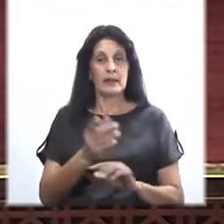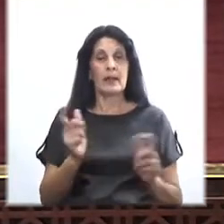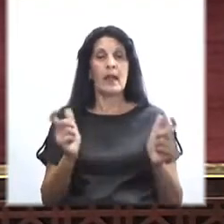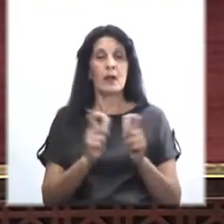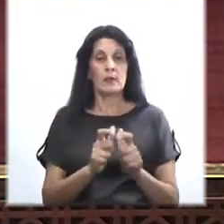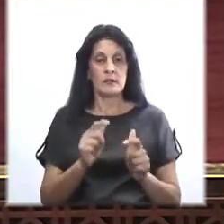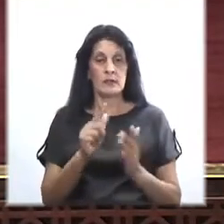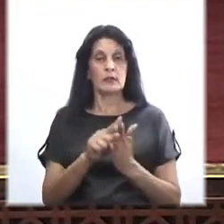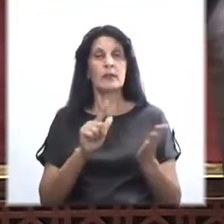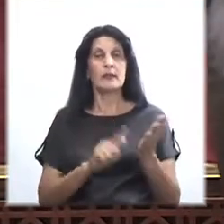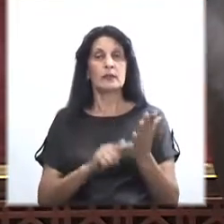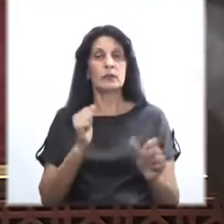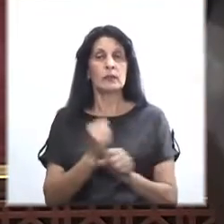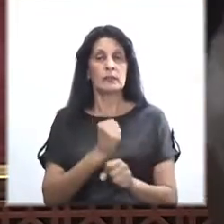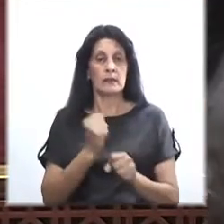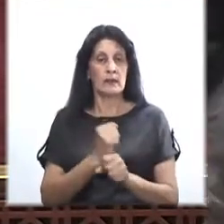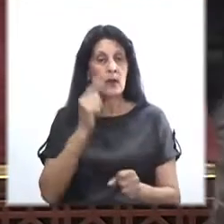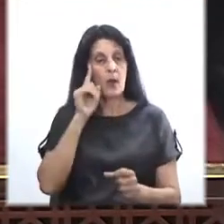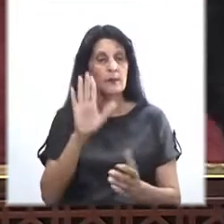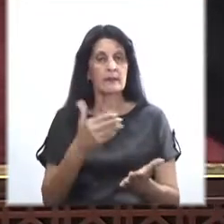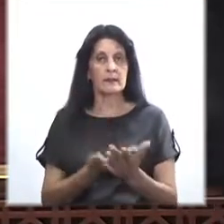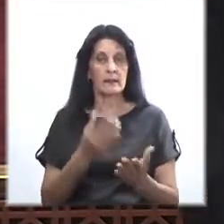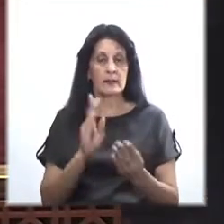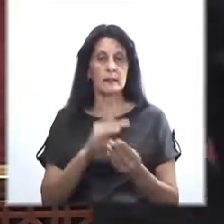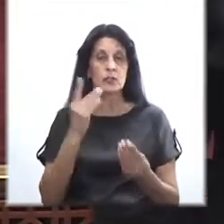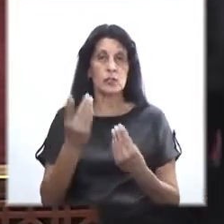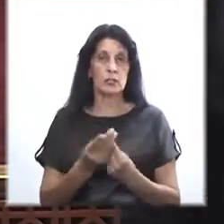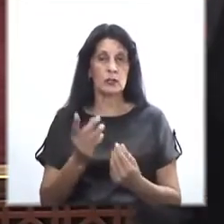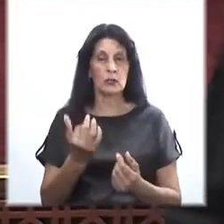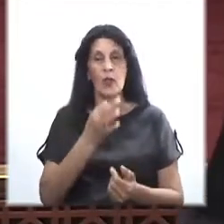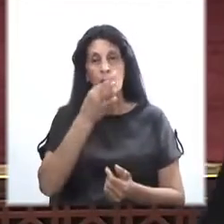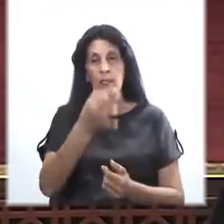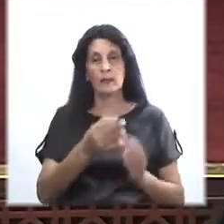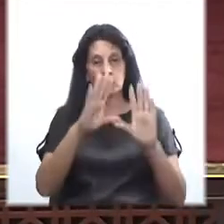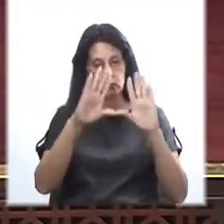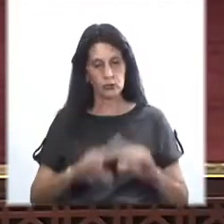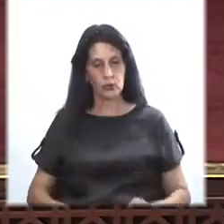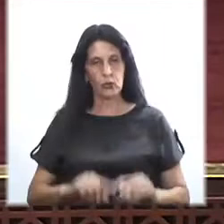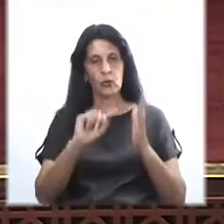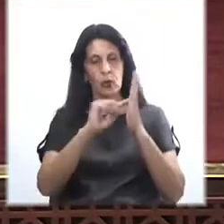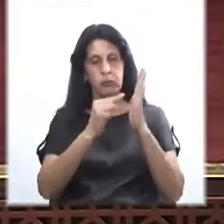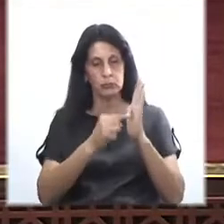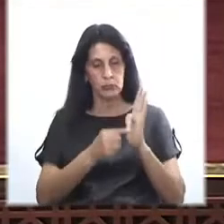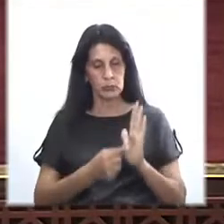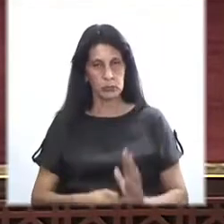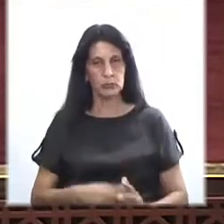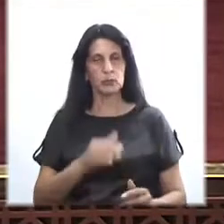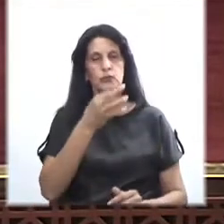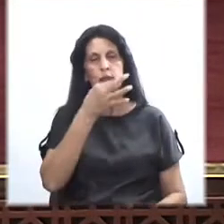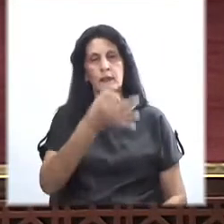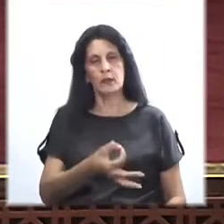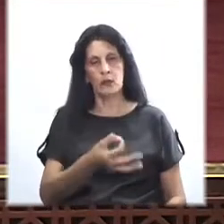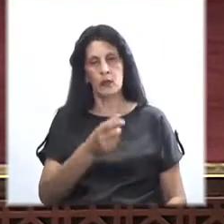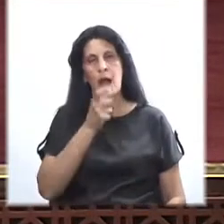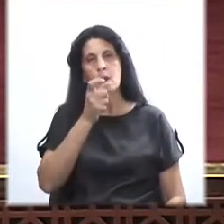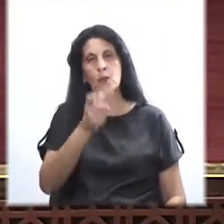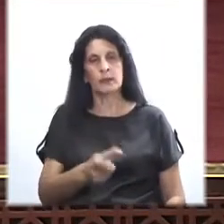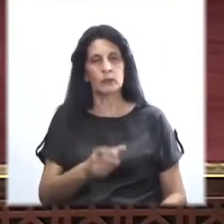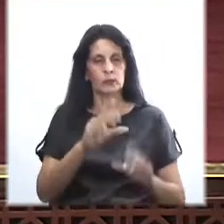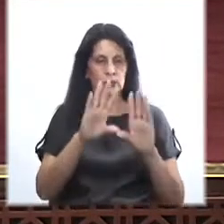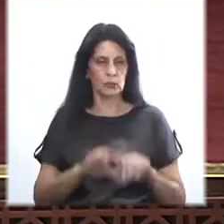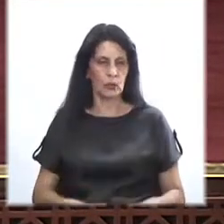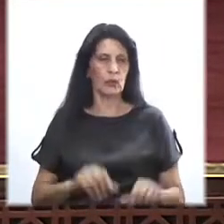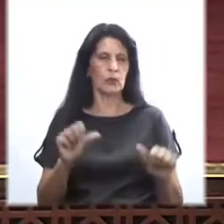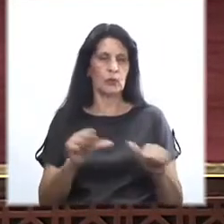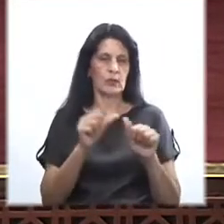de Legislación de Trabajo a presentar el proyecto, dio todos los puntos y habló y argumentó sobre todos los puntos que tiene este proyecto y